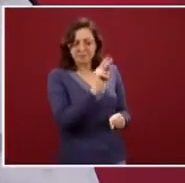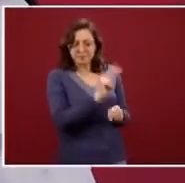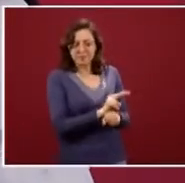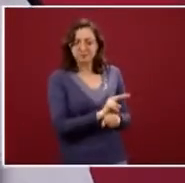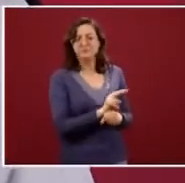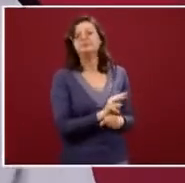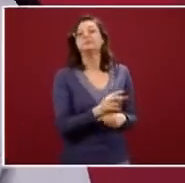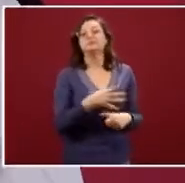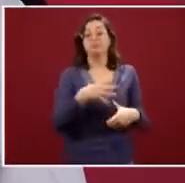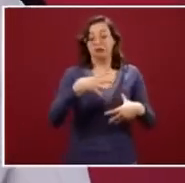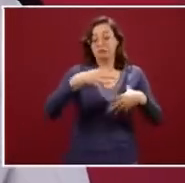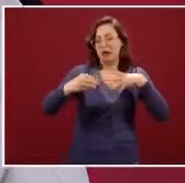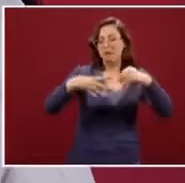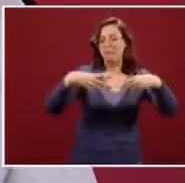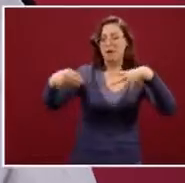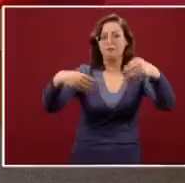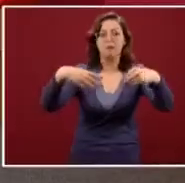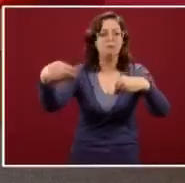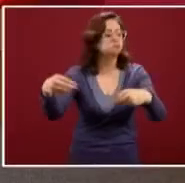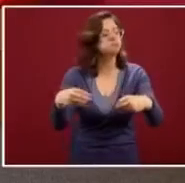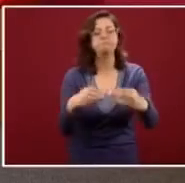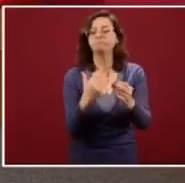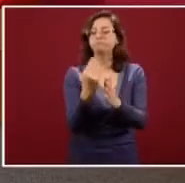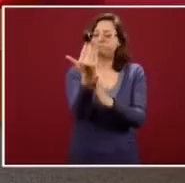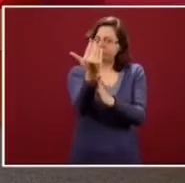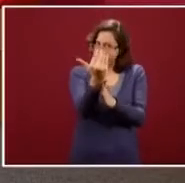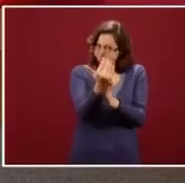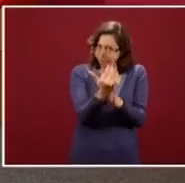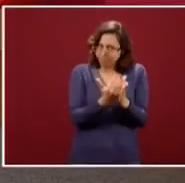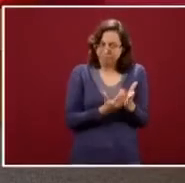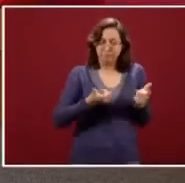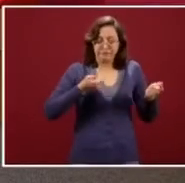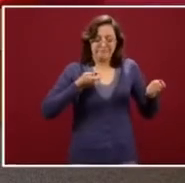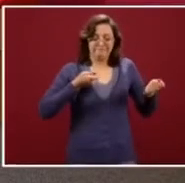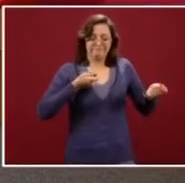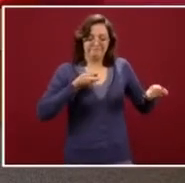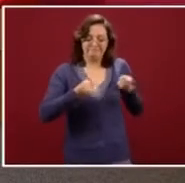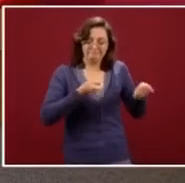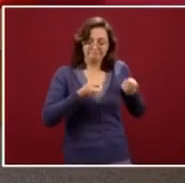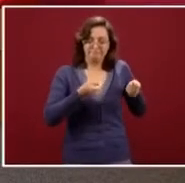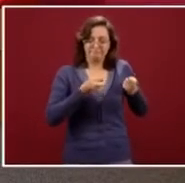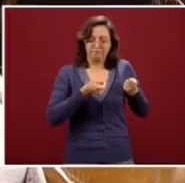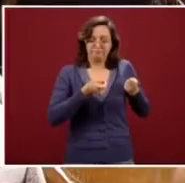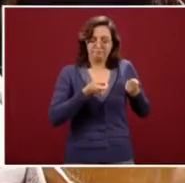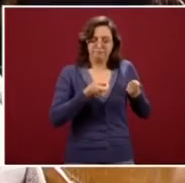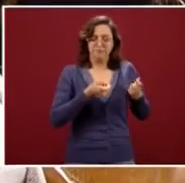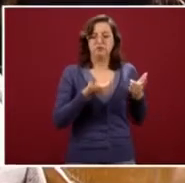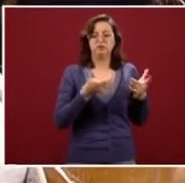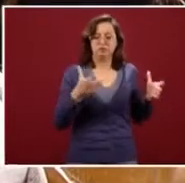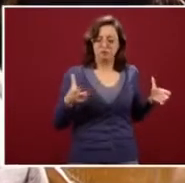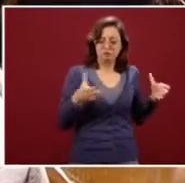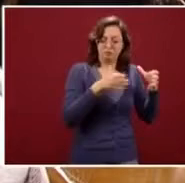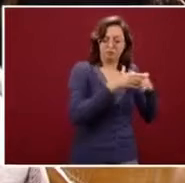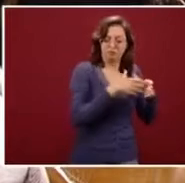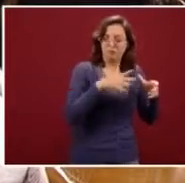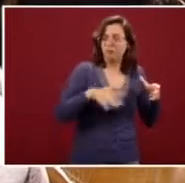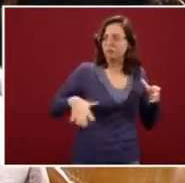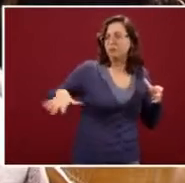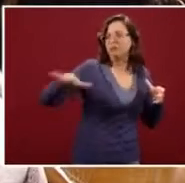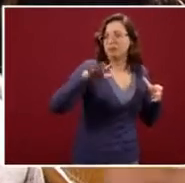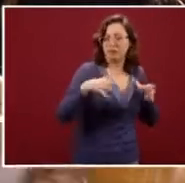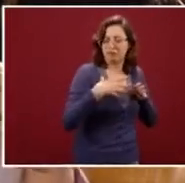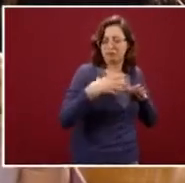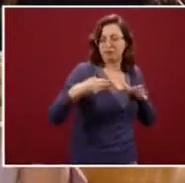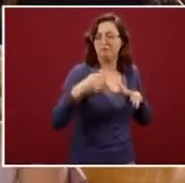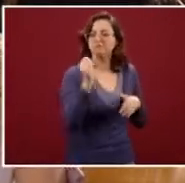que de una manera libre y abierta el virus se transmitiera hacia otras personas en la comunidad. Pero en